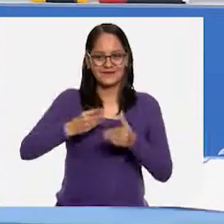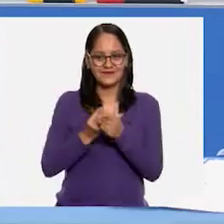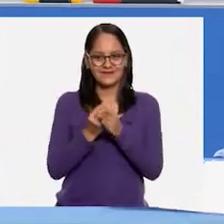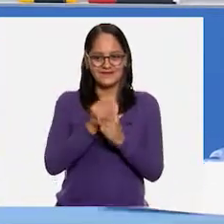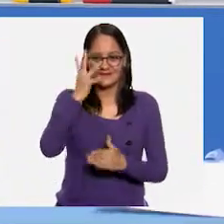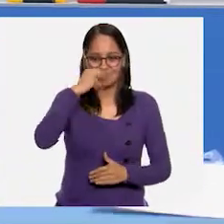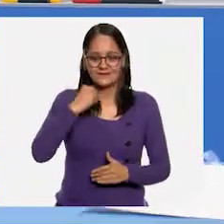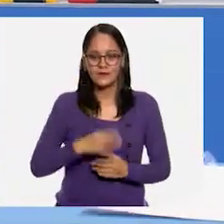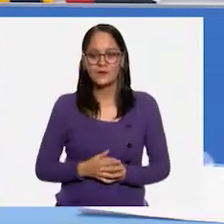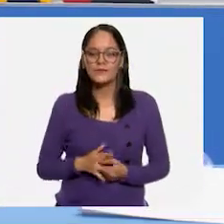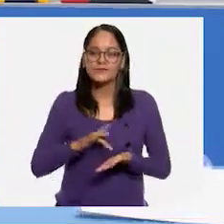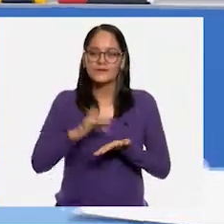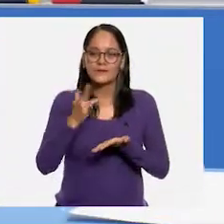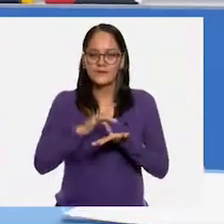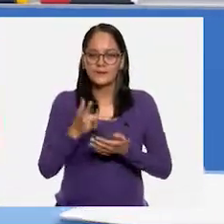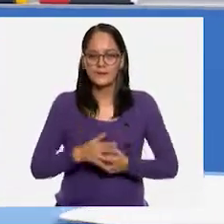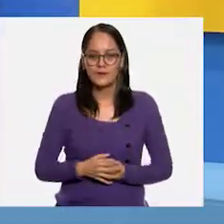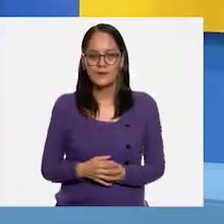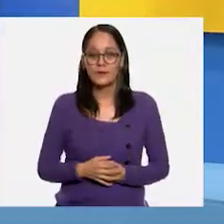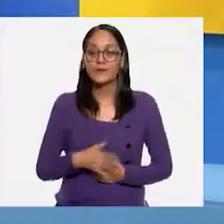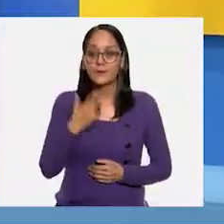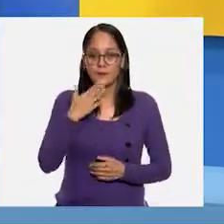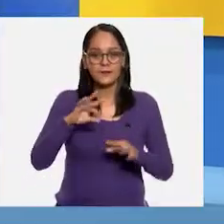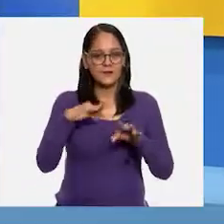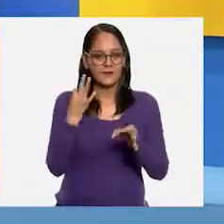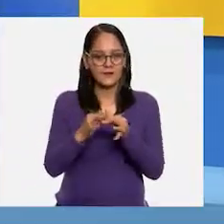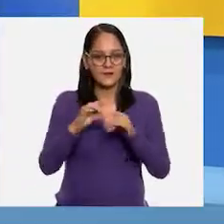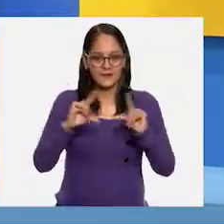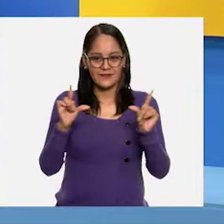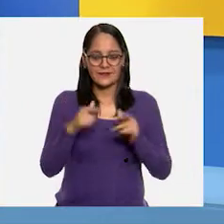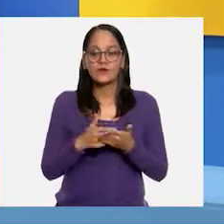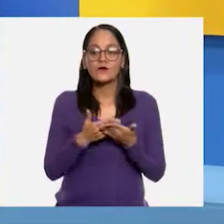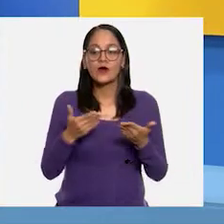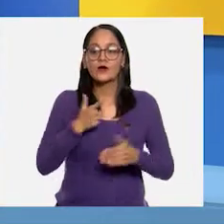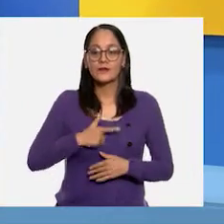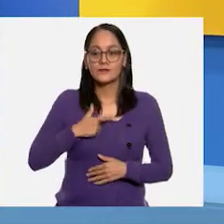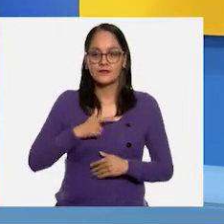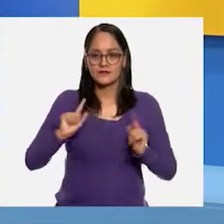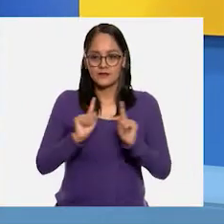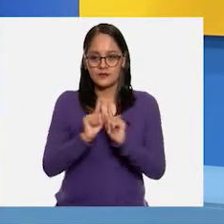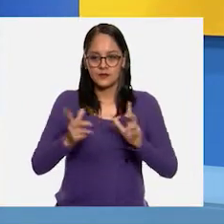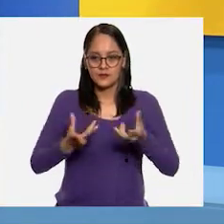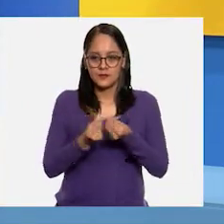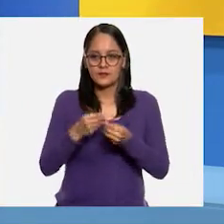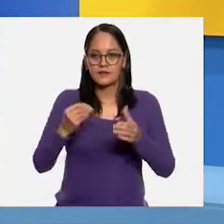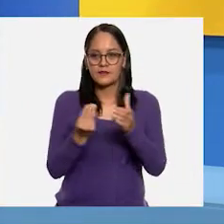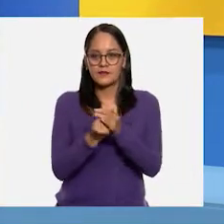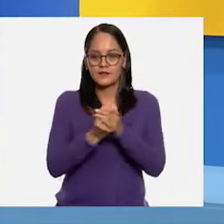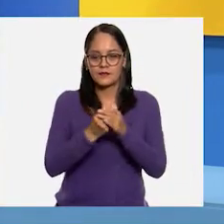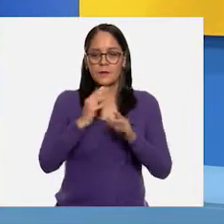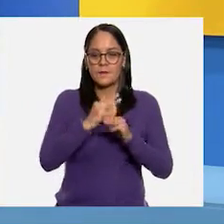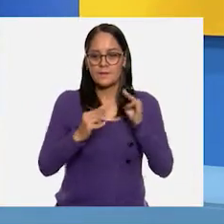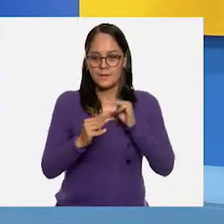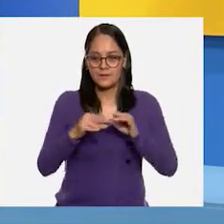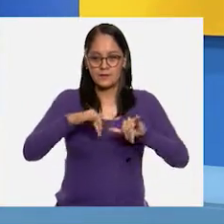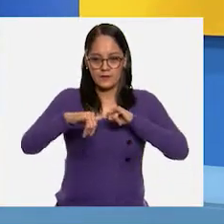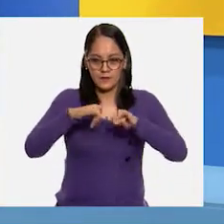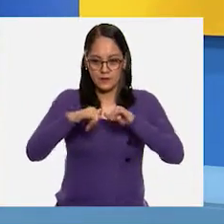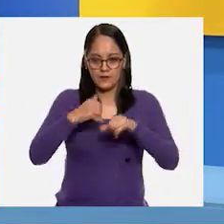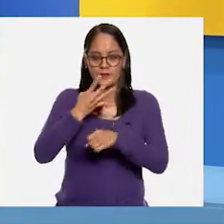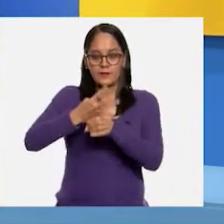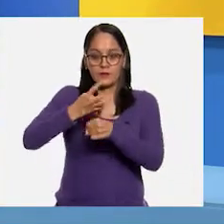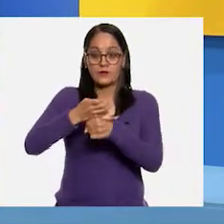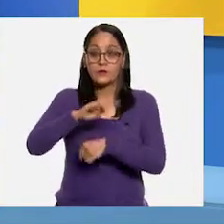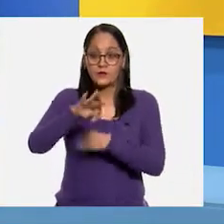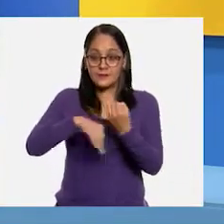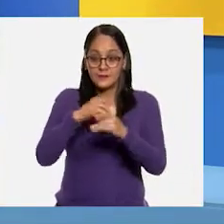clase. Claro. Gracias. ¡Lista! Vamos a tener el gusto de estar con ustedes en esta clase de geografía de 4º grado.